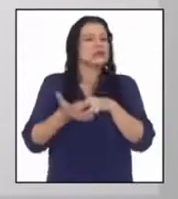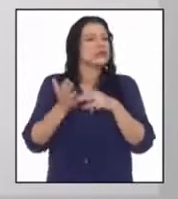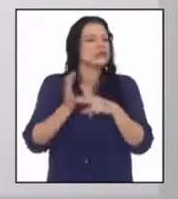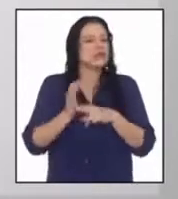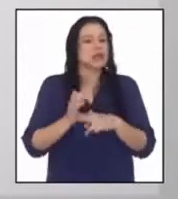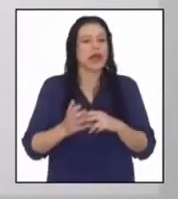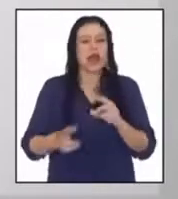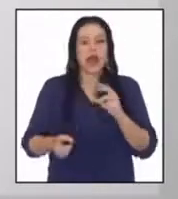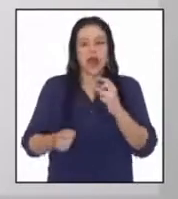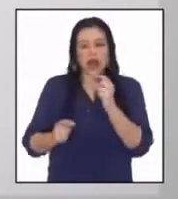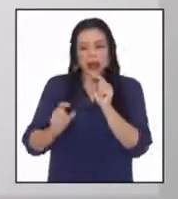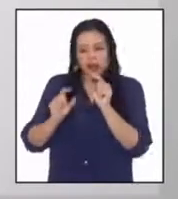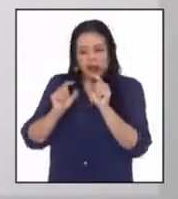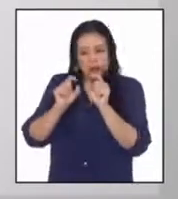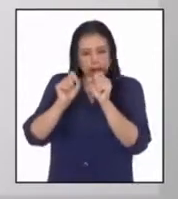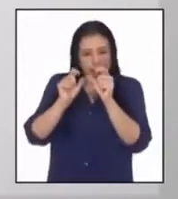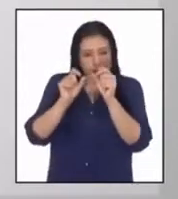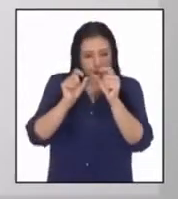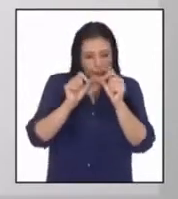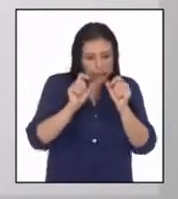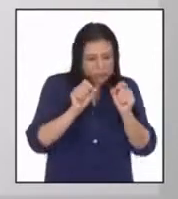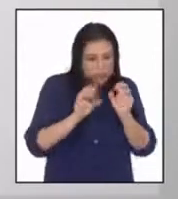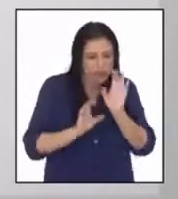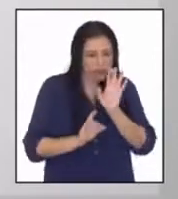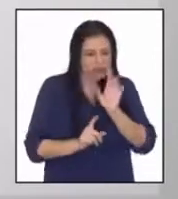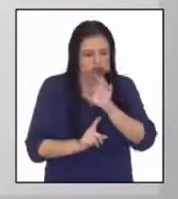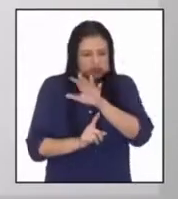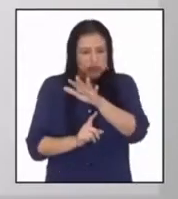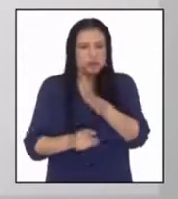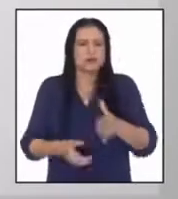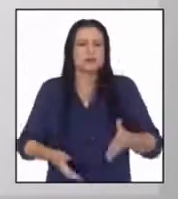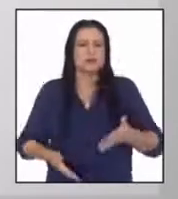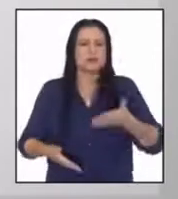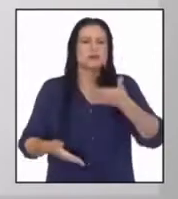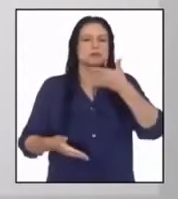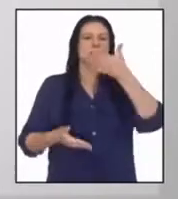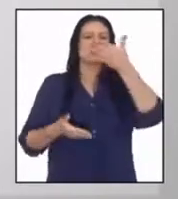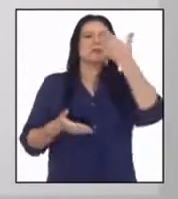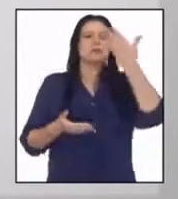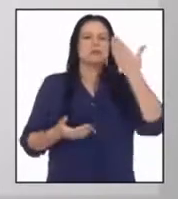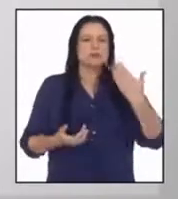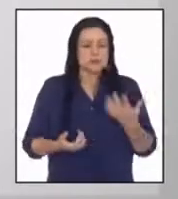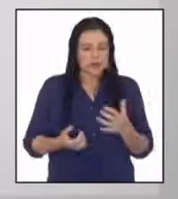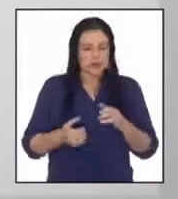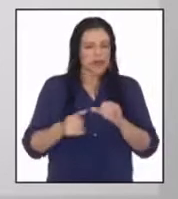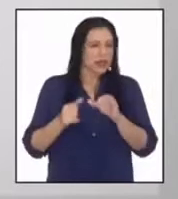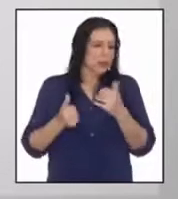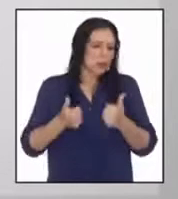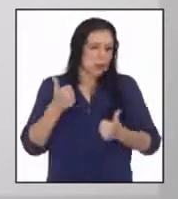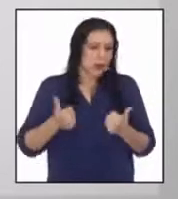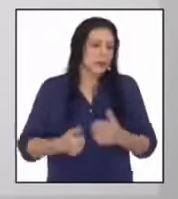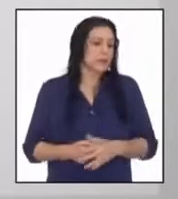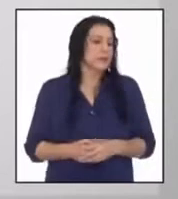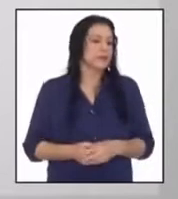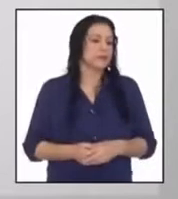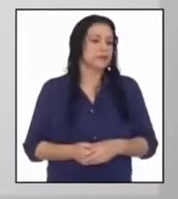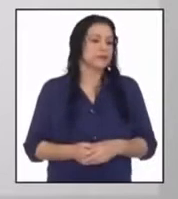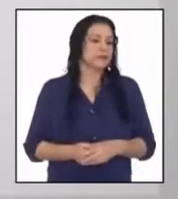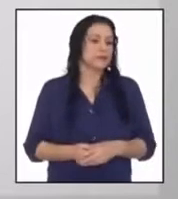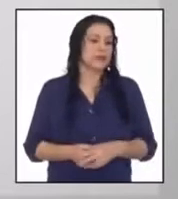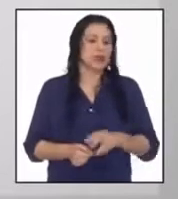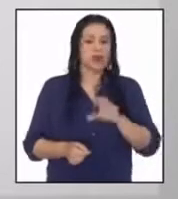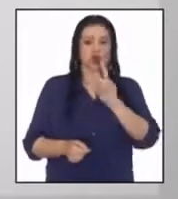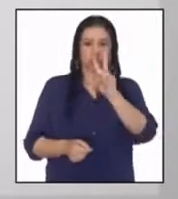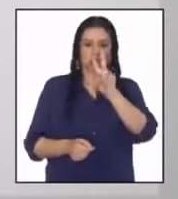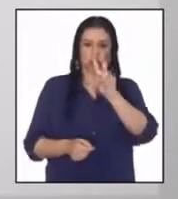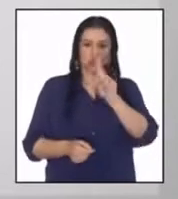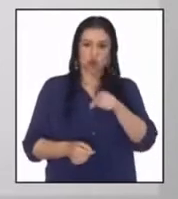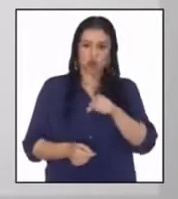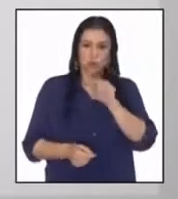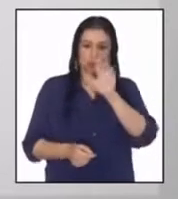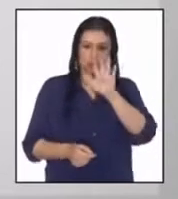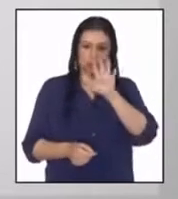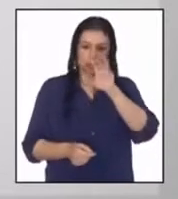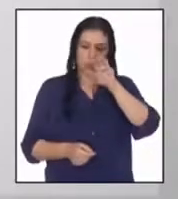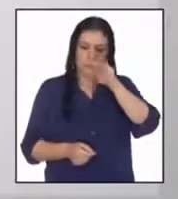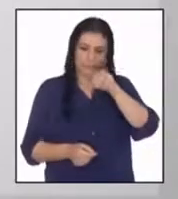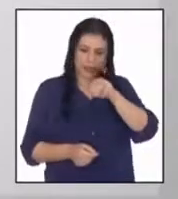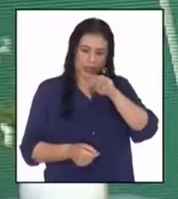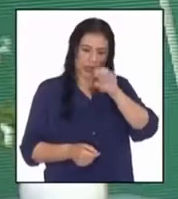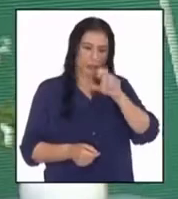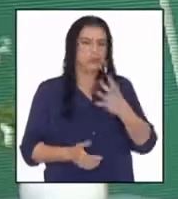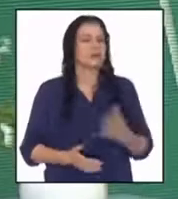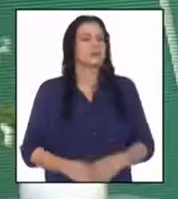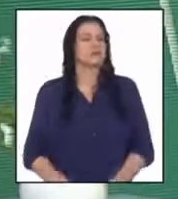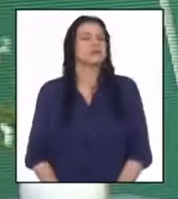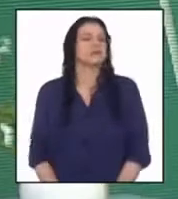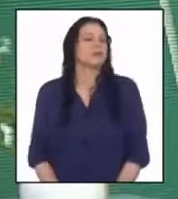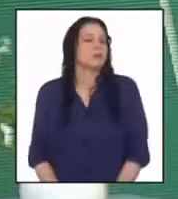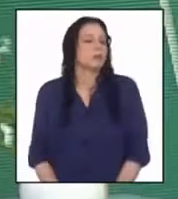todas aquellas partículas contaminantes inhalables que tienen diámetros de, por lo general, 2,5 micrómetros y